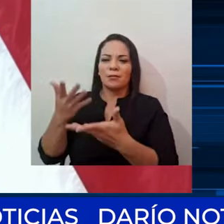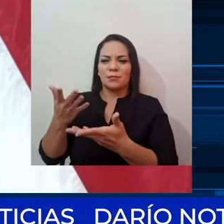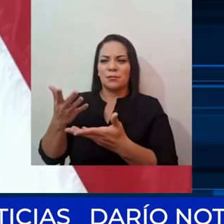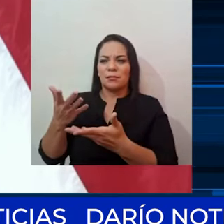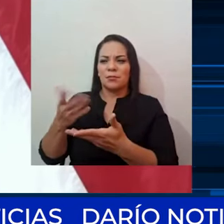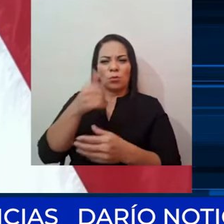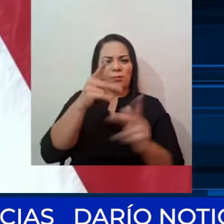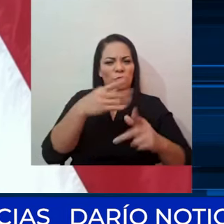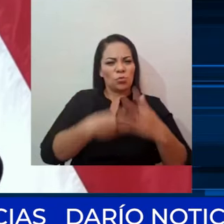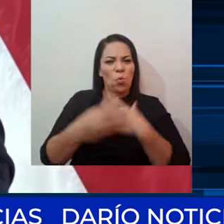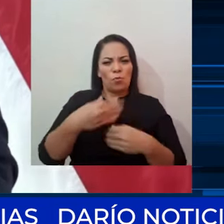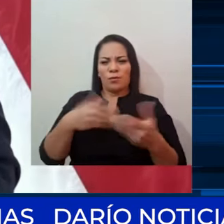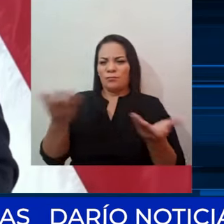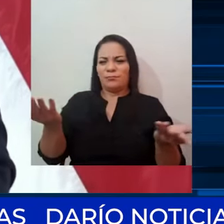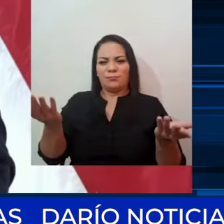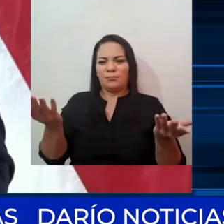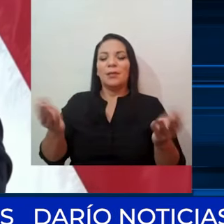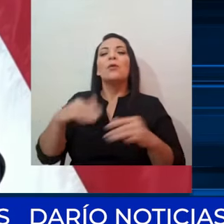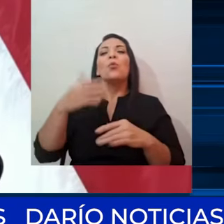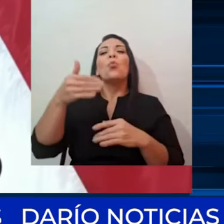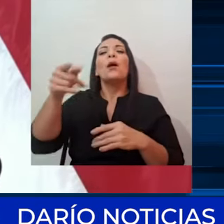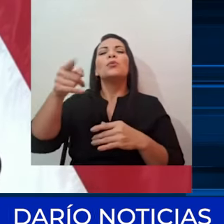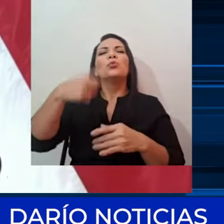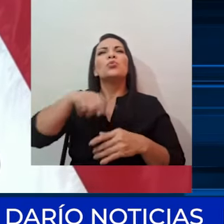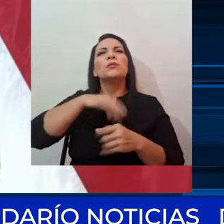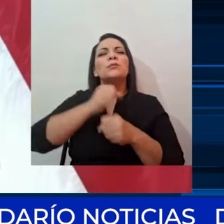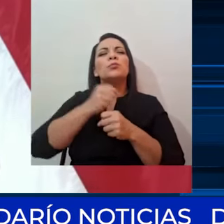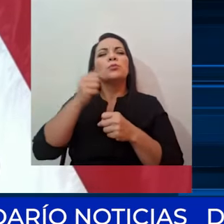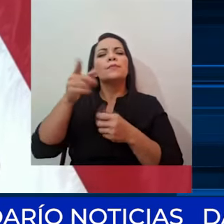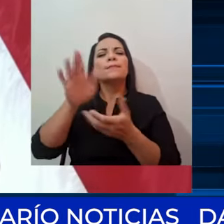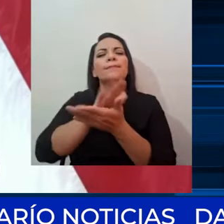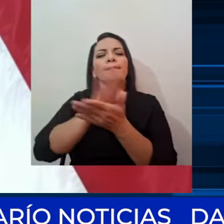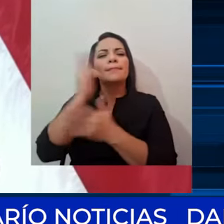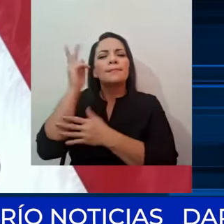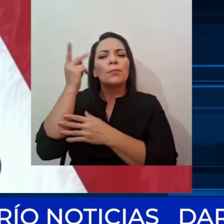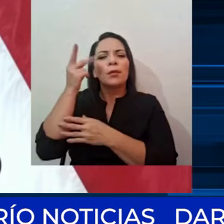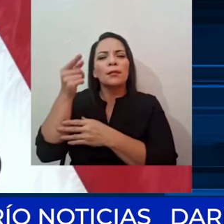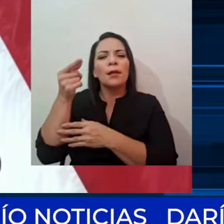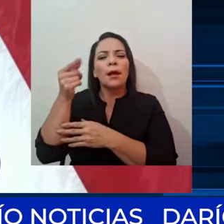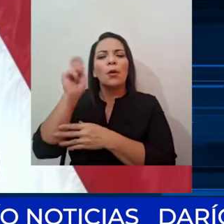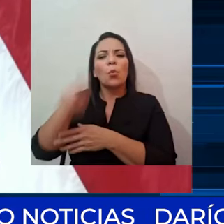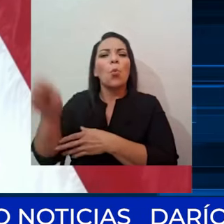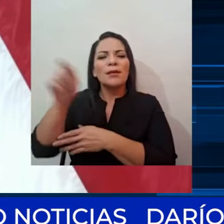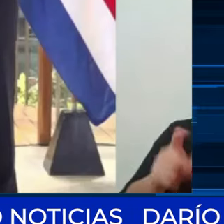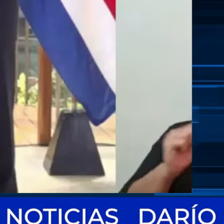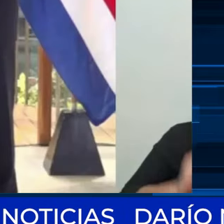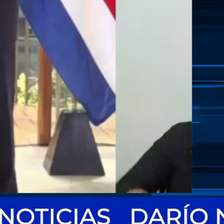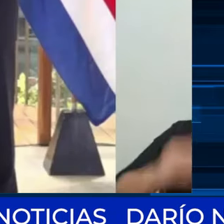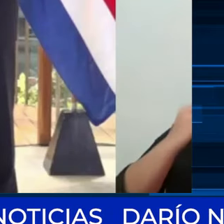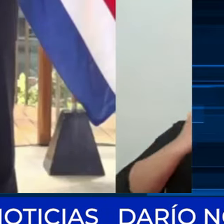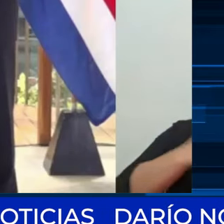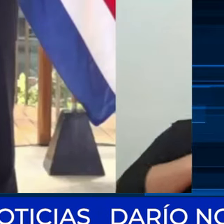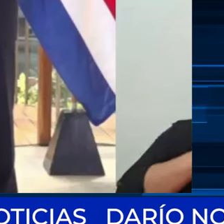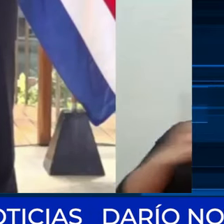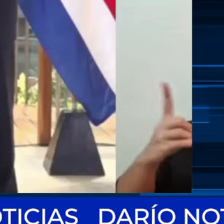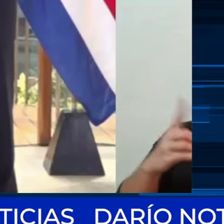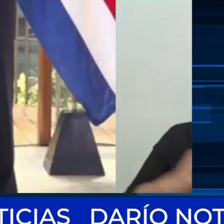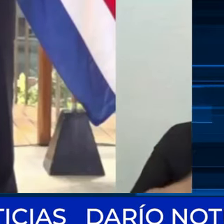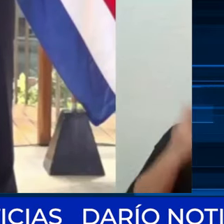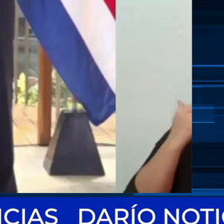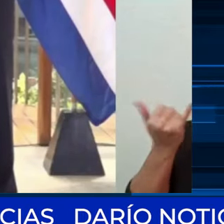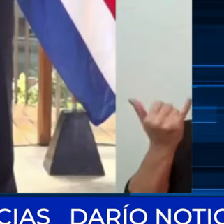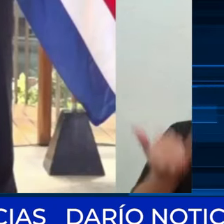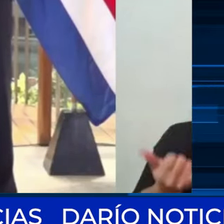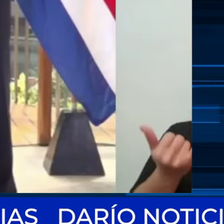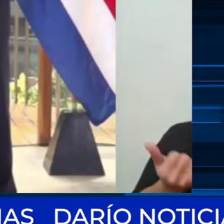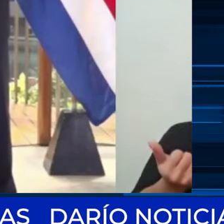que francamente las administraciones anteriores vieron con negligencia o complicidad, explicó Chávez. Estamos viendo lo que está pasando en